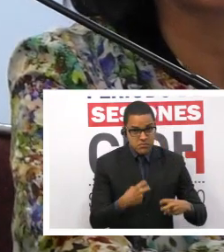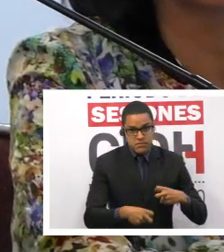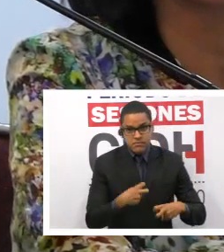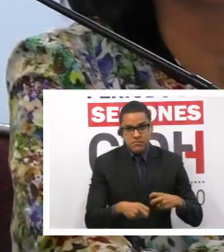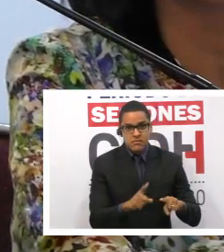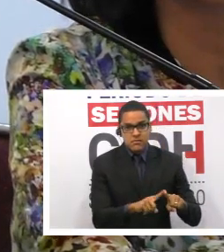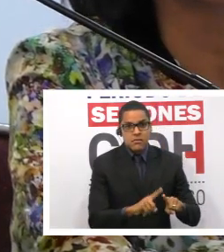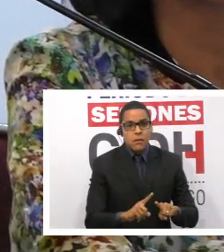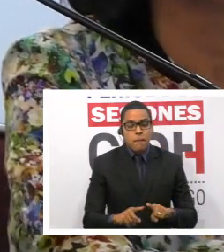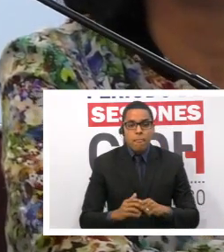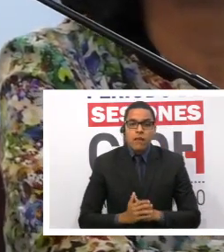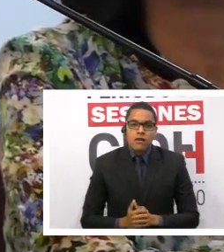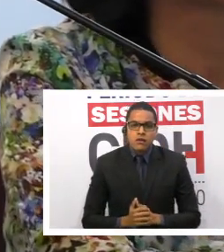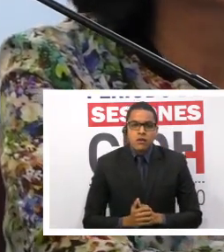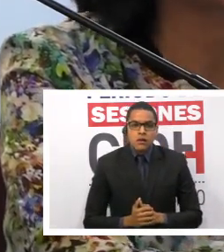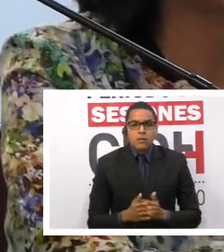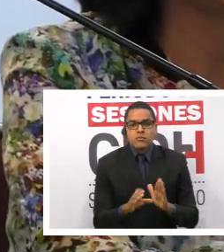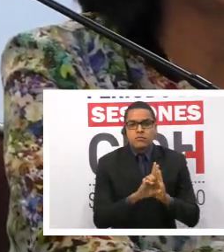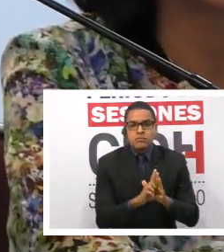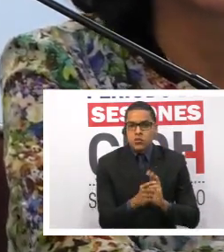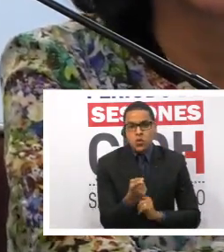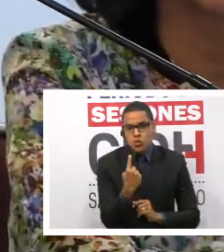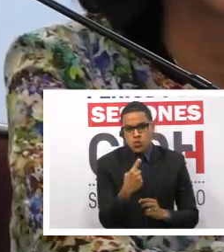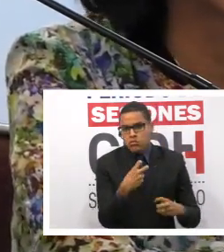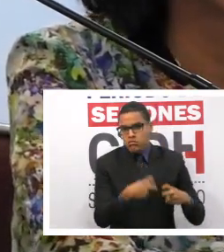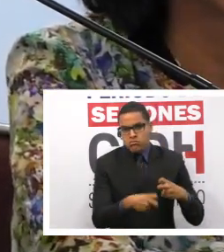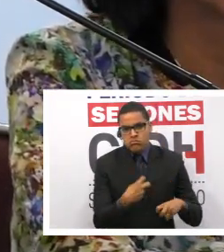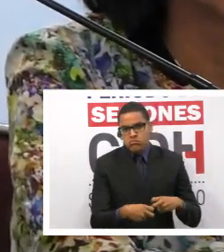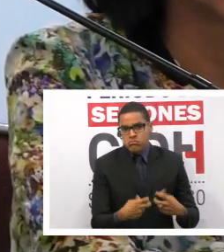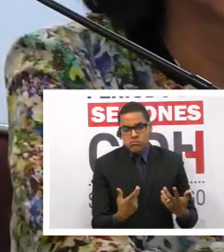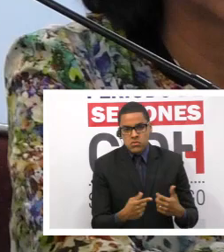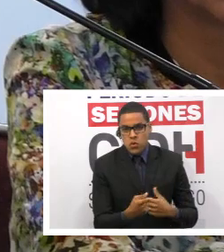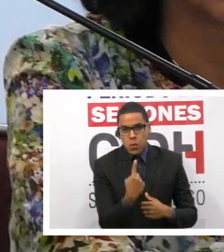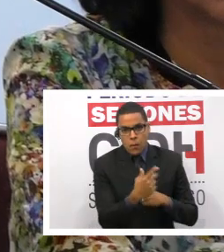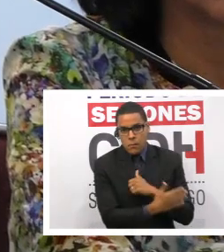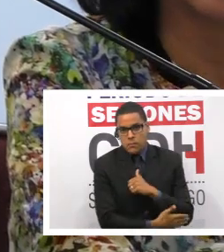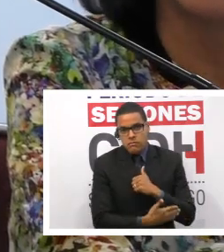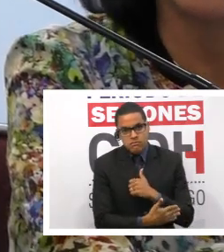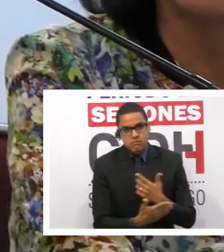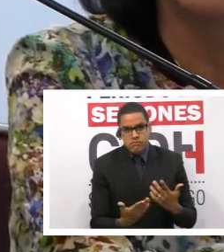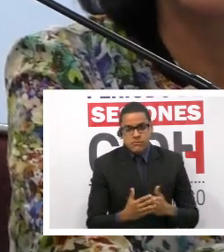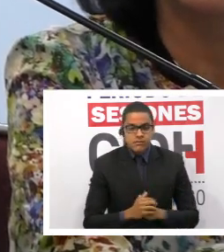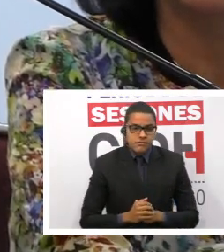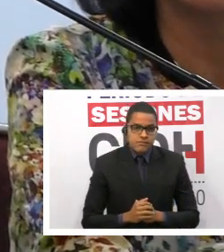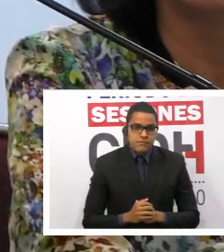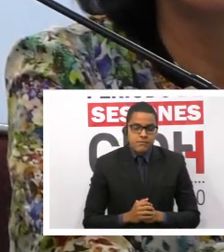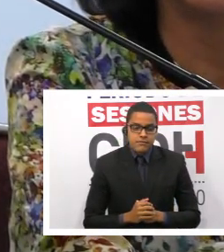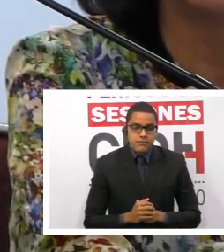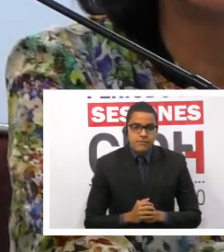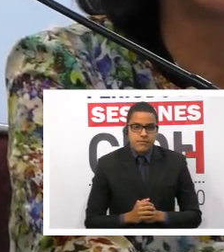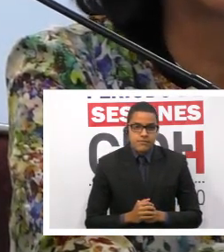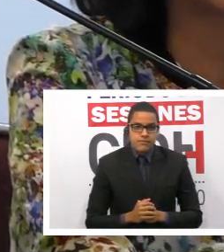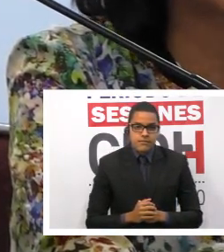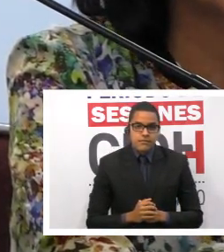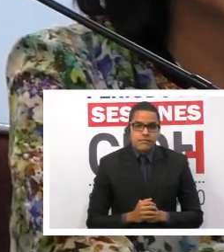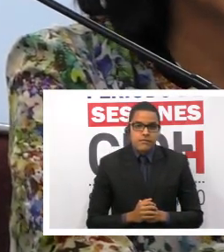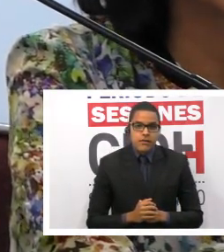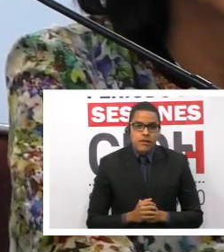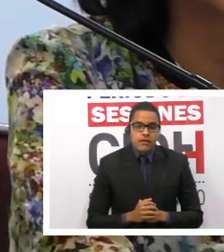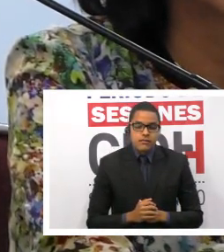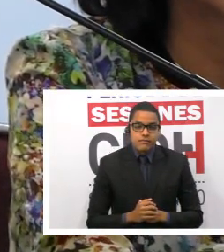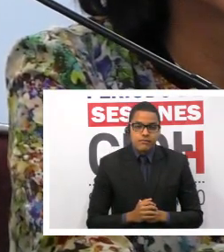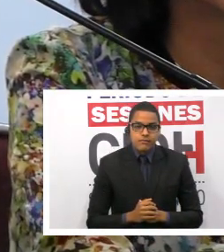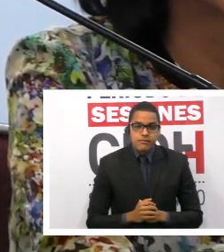cortes algo muy interesante que hacen utilización en sus argumentos de la doctrina que viene generando el sistema